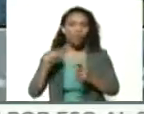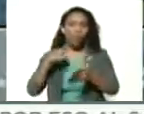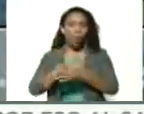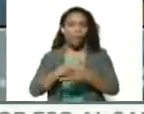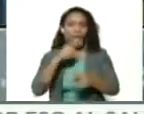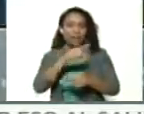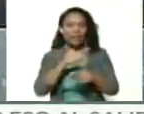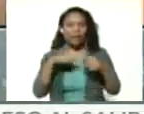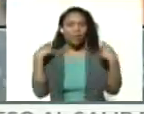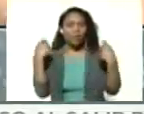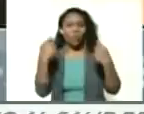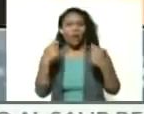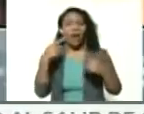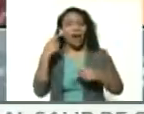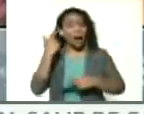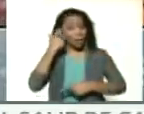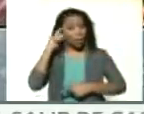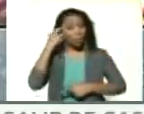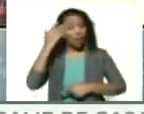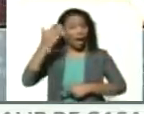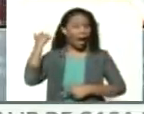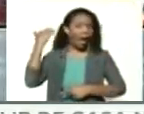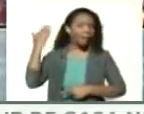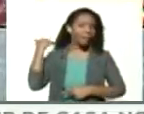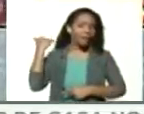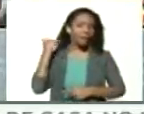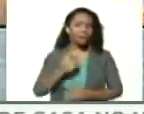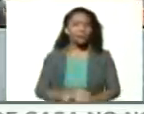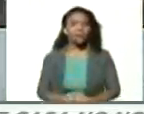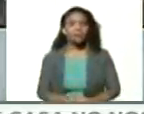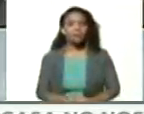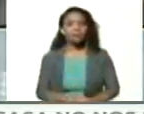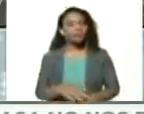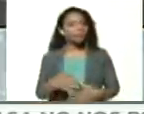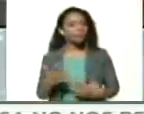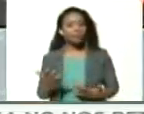precedida. Hay que recordar que